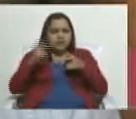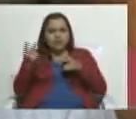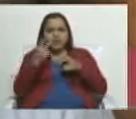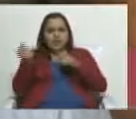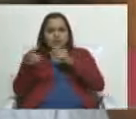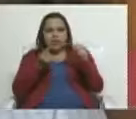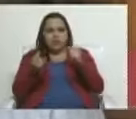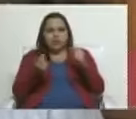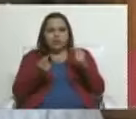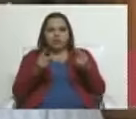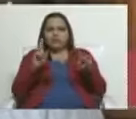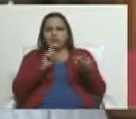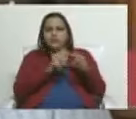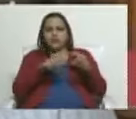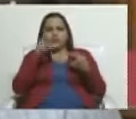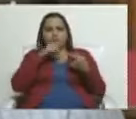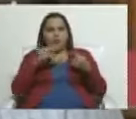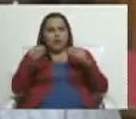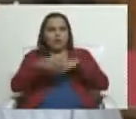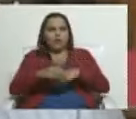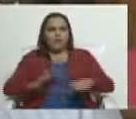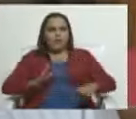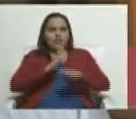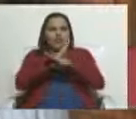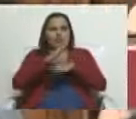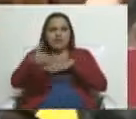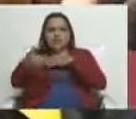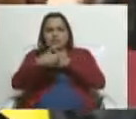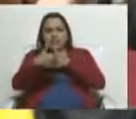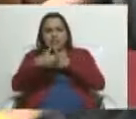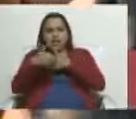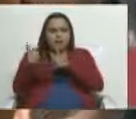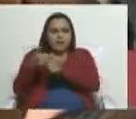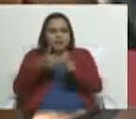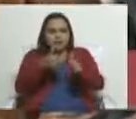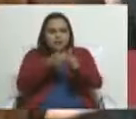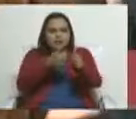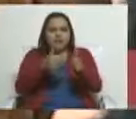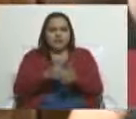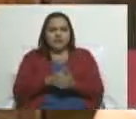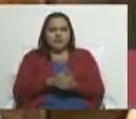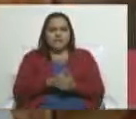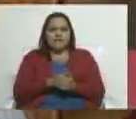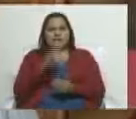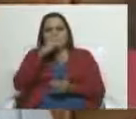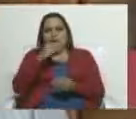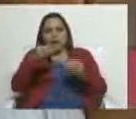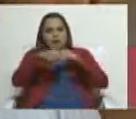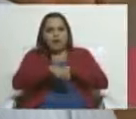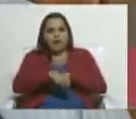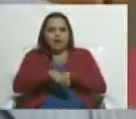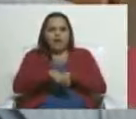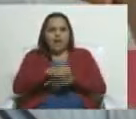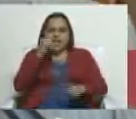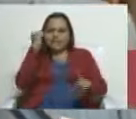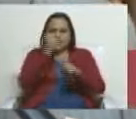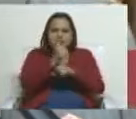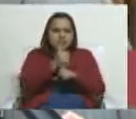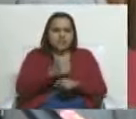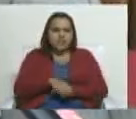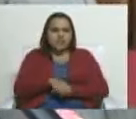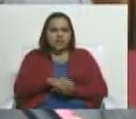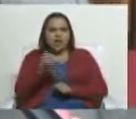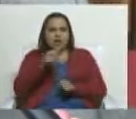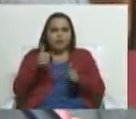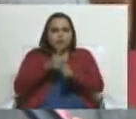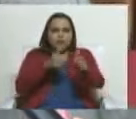No estamos de acuerdo con bloqueo, con sanciones, no estamos de acuerdo con persecuciones, no estamos de acuerdo con masacres, no estamos de acuerdo por